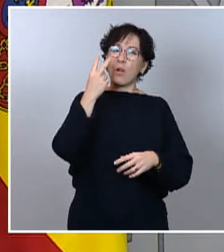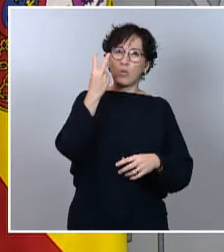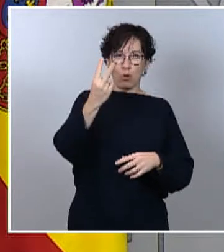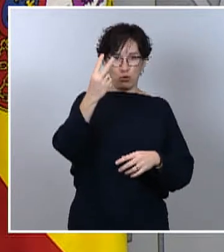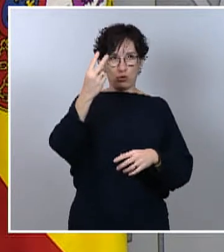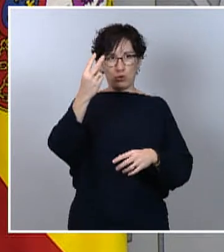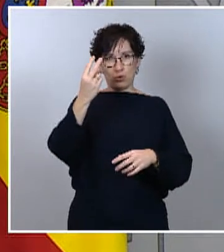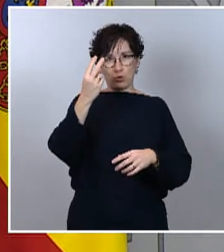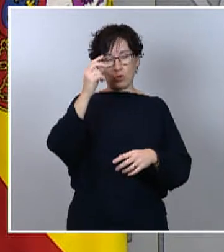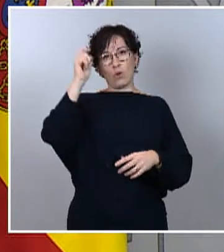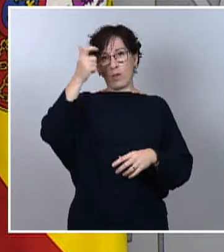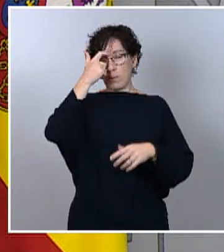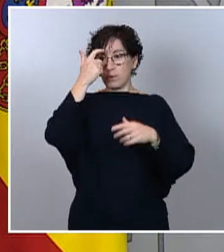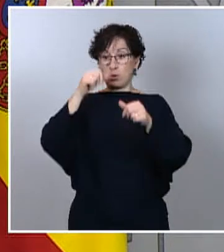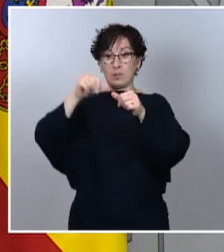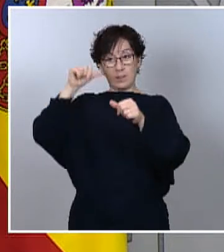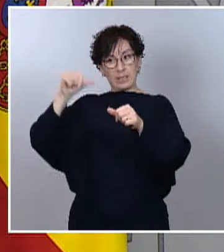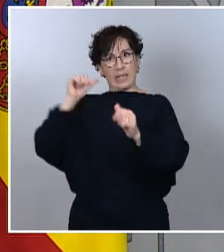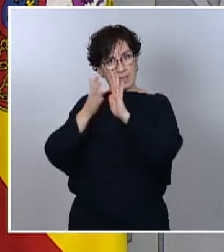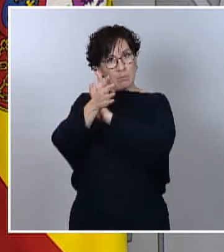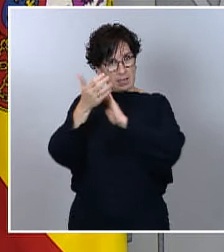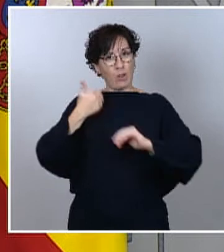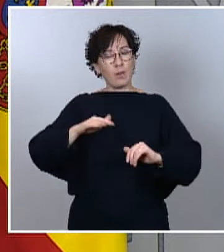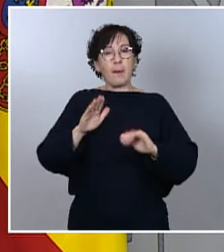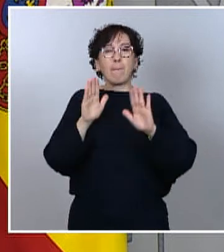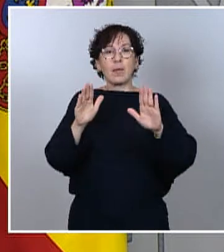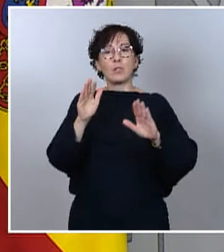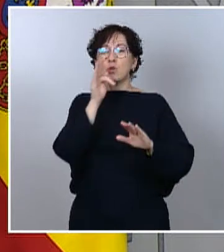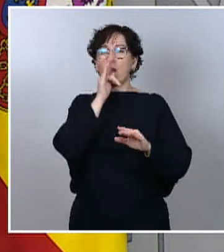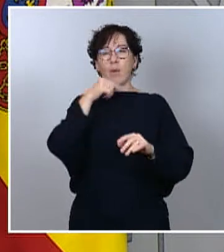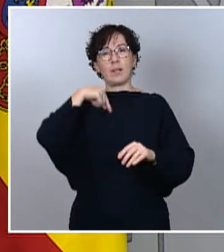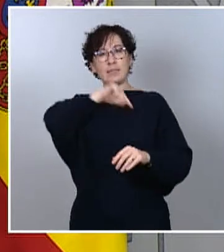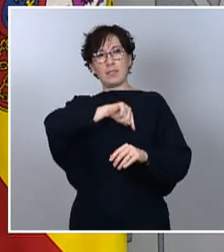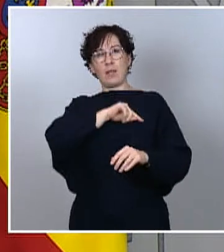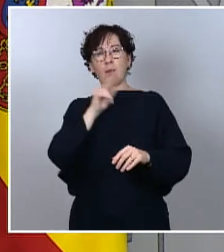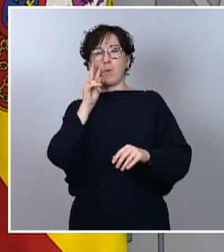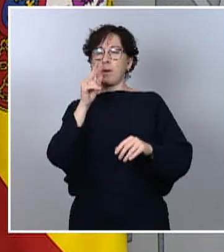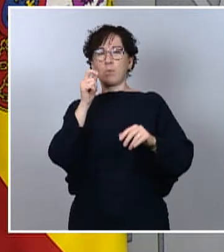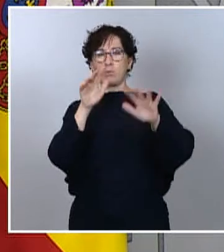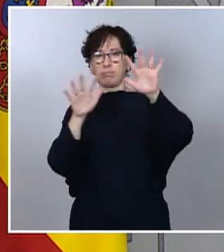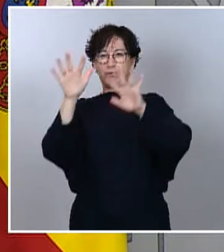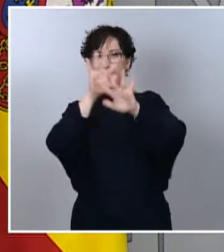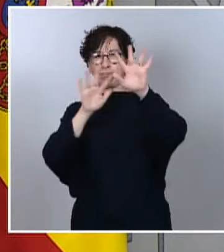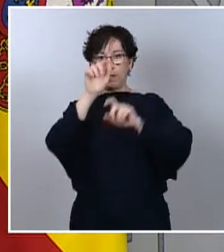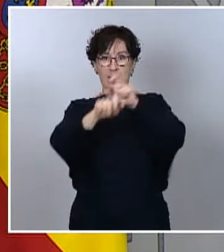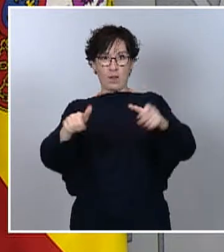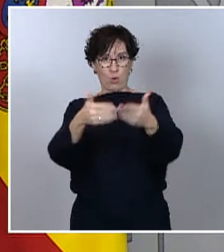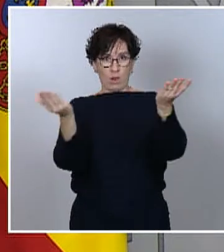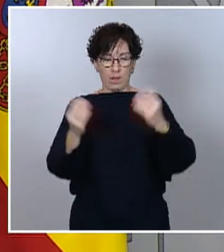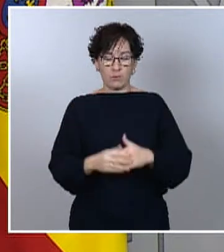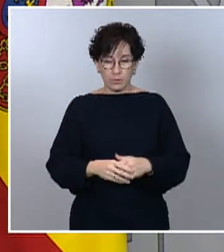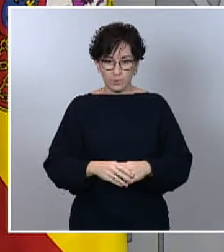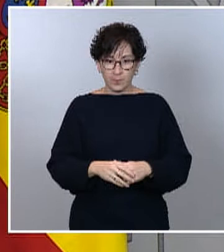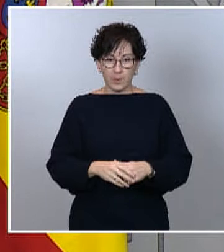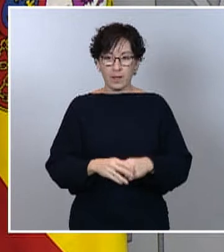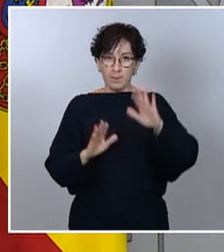ocasiones, percibimos que aún son motivo de confusión entre la ciudadanía. En primer lugar, ningún test